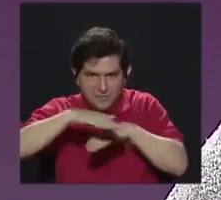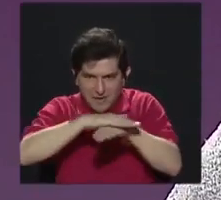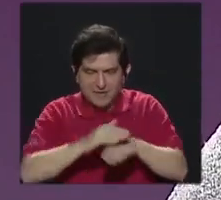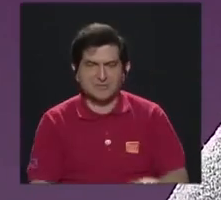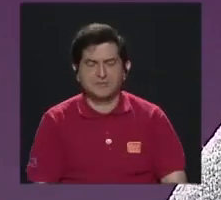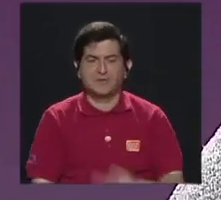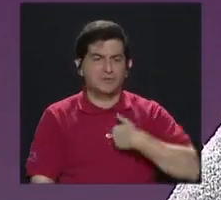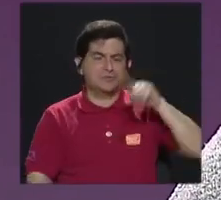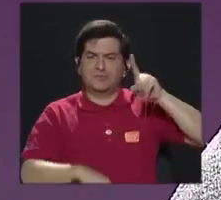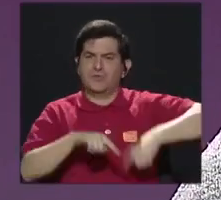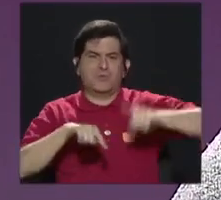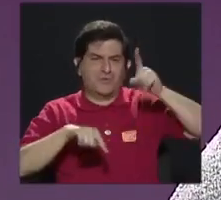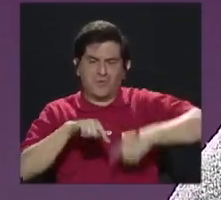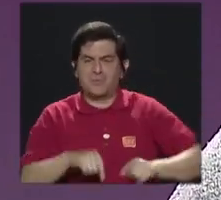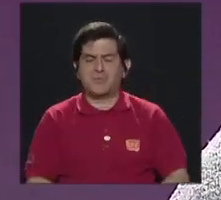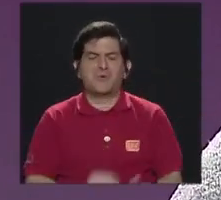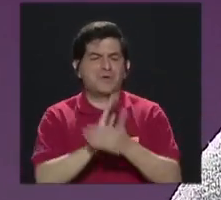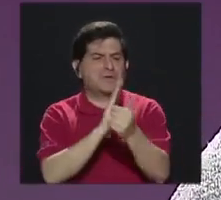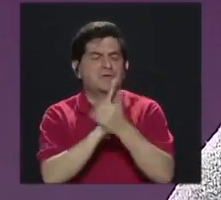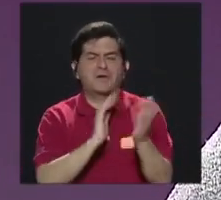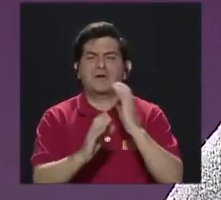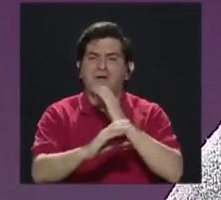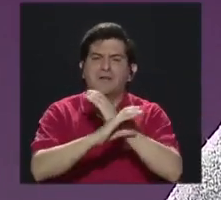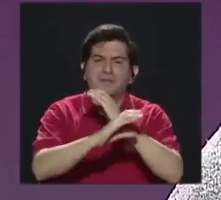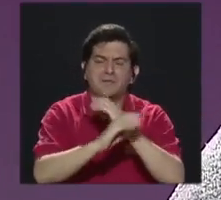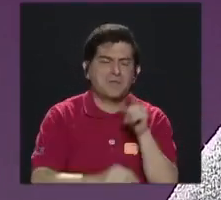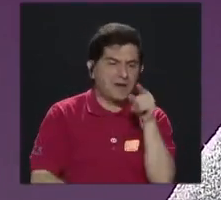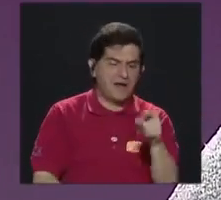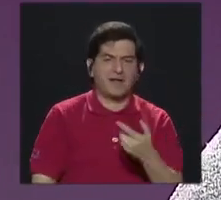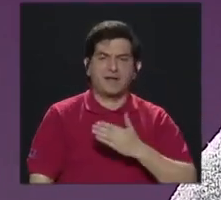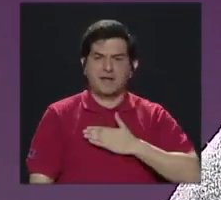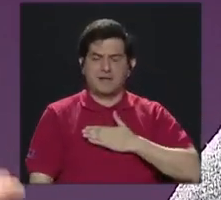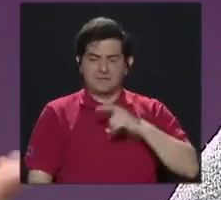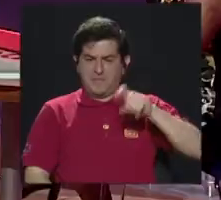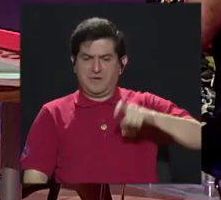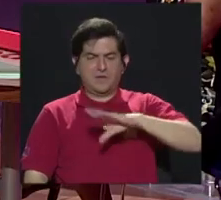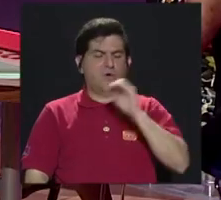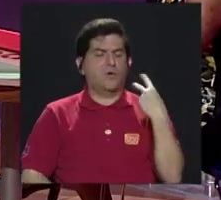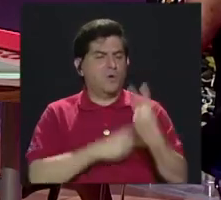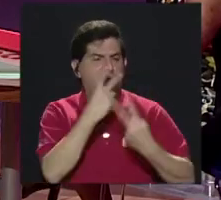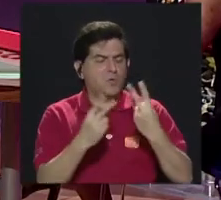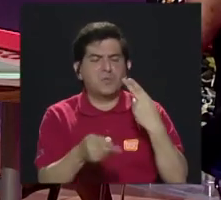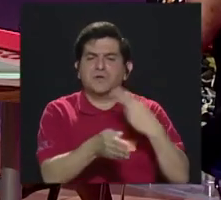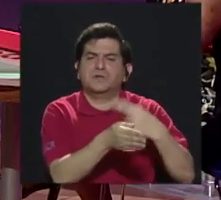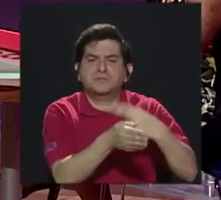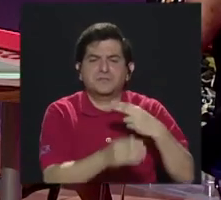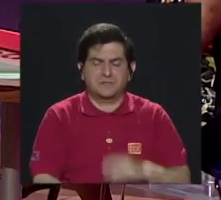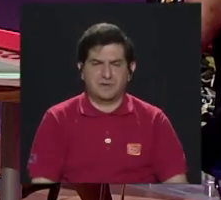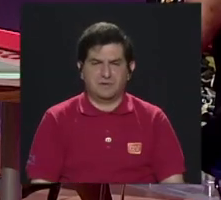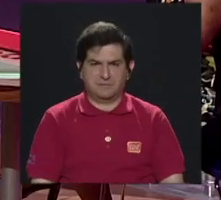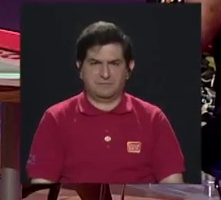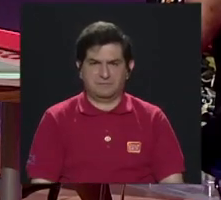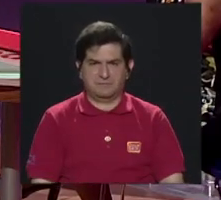¿Por qué no puedo ser yo capaz de cuidarla a ella cuando me necesite, o poder visitarla en el hospital,